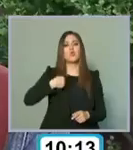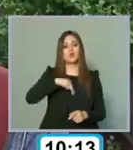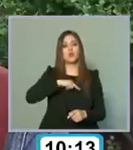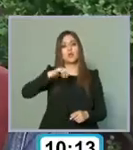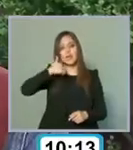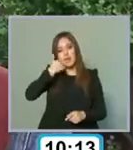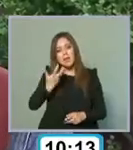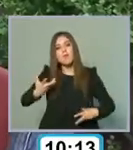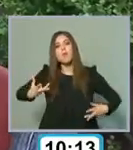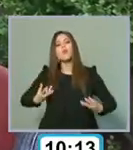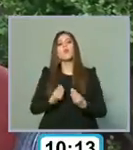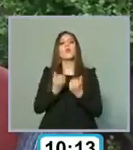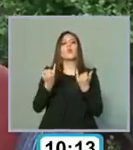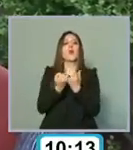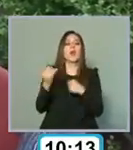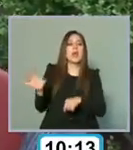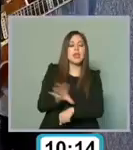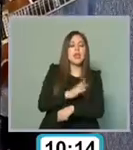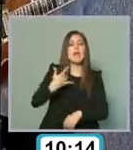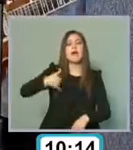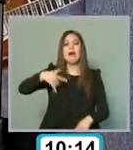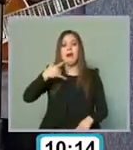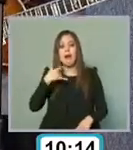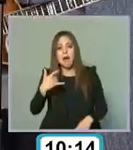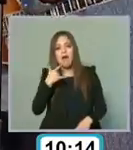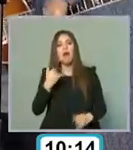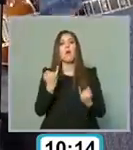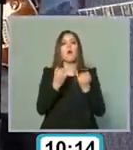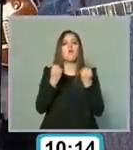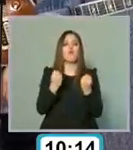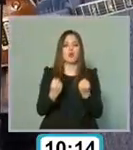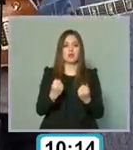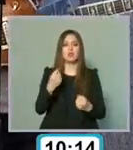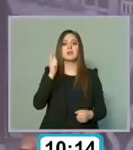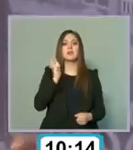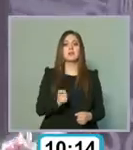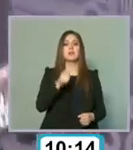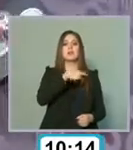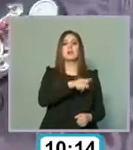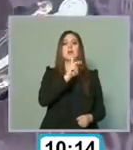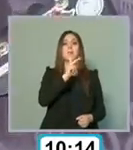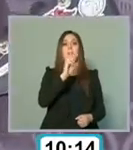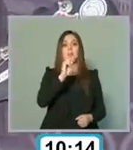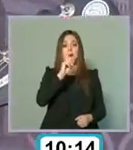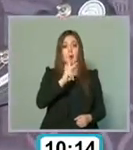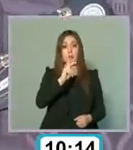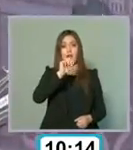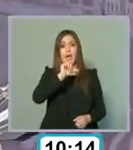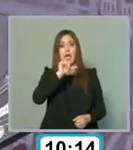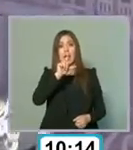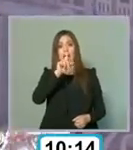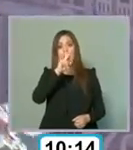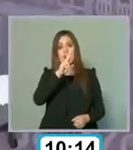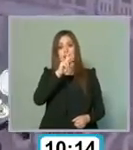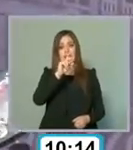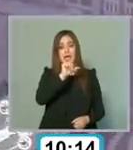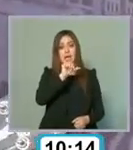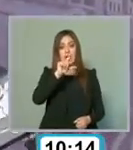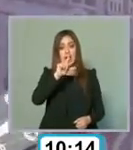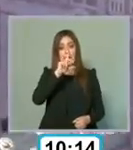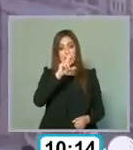toda la energía, con todas las ganas y con toda la fuerza. Y es un pop, Alterlatino. no es alternativo, como lo dije. No,